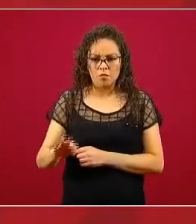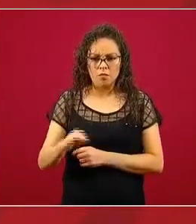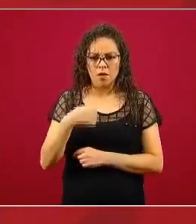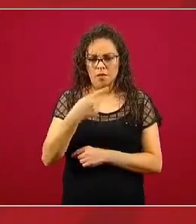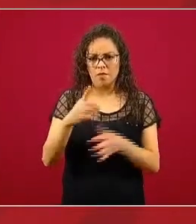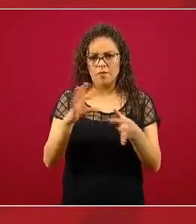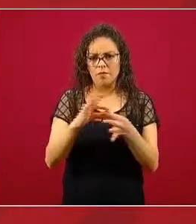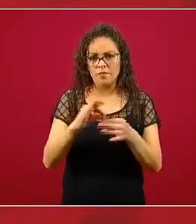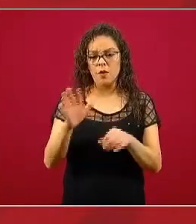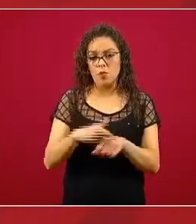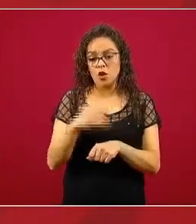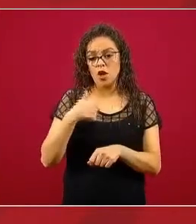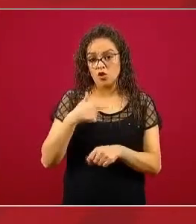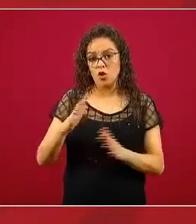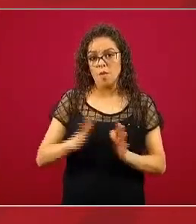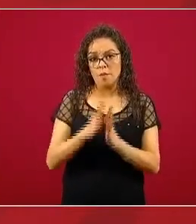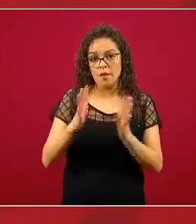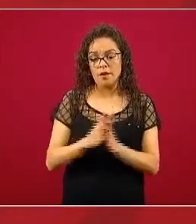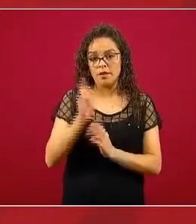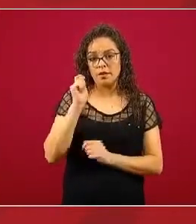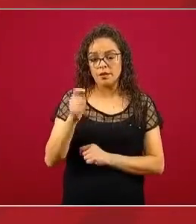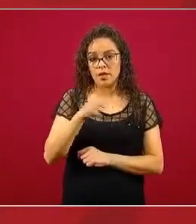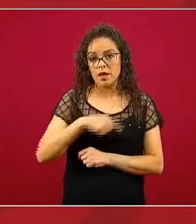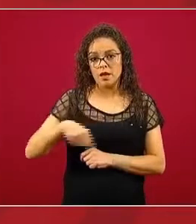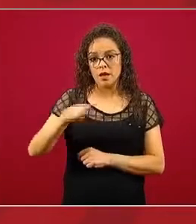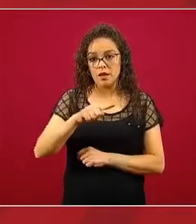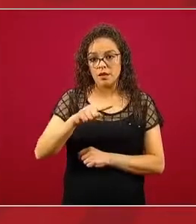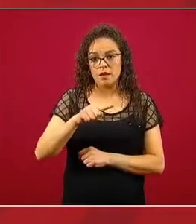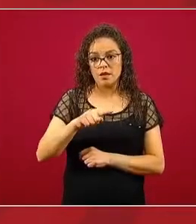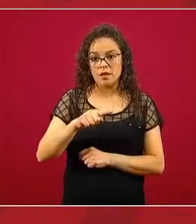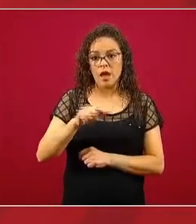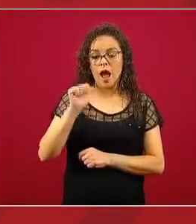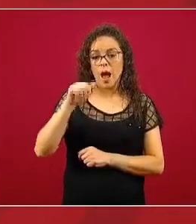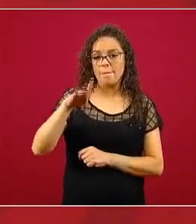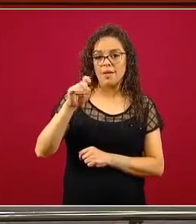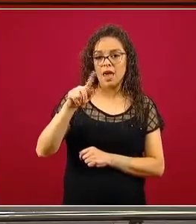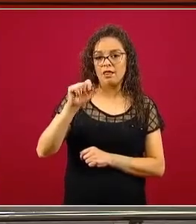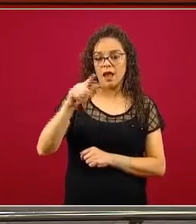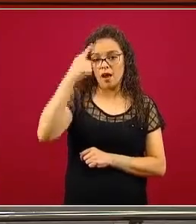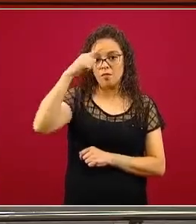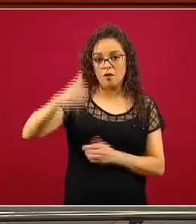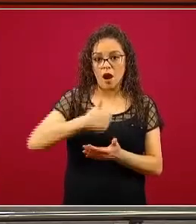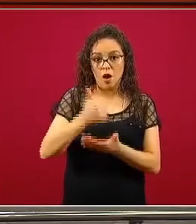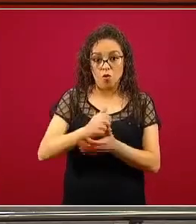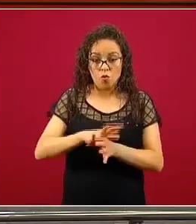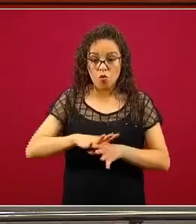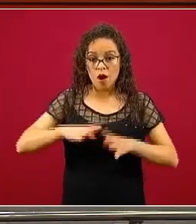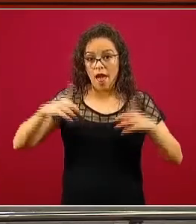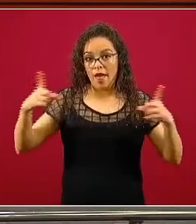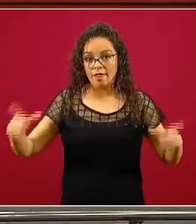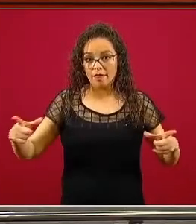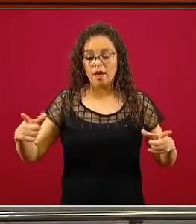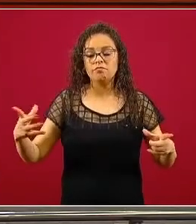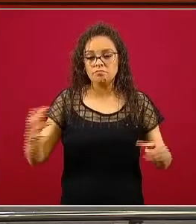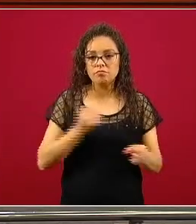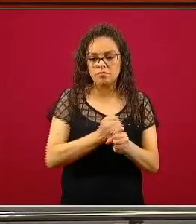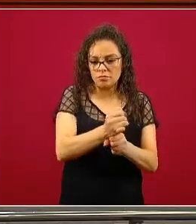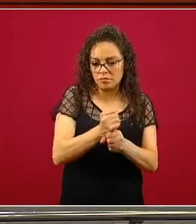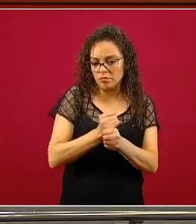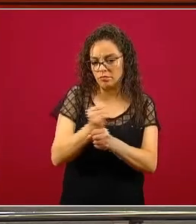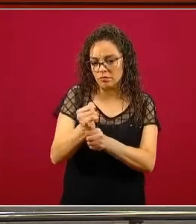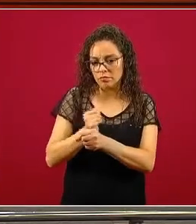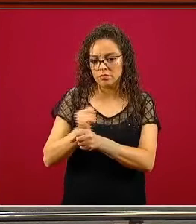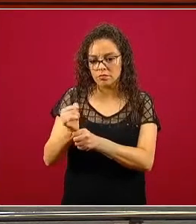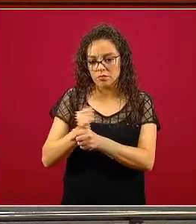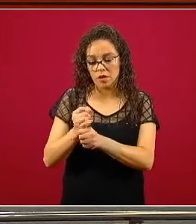la Comisión Metropolitana Ambiental de la Megalópolis, que el tema en general se ha revisado con especial interés y se